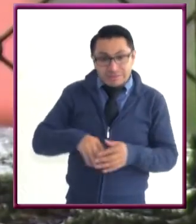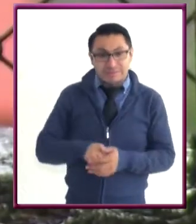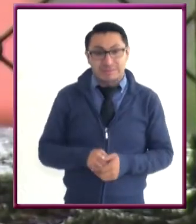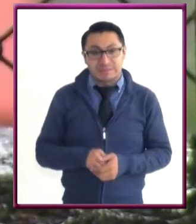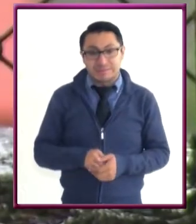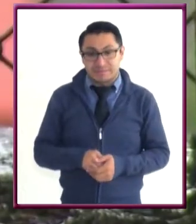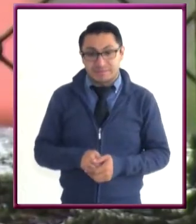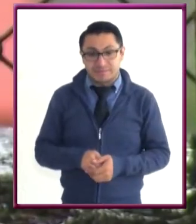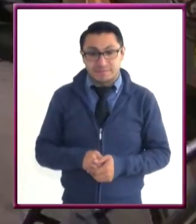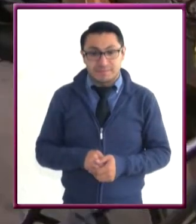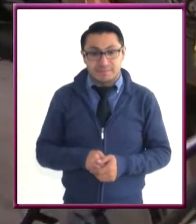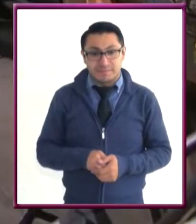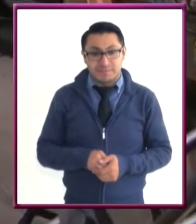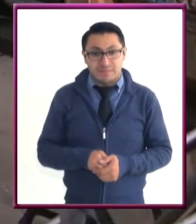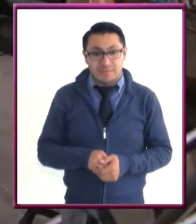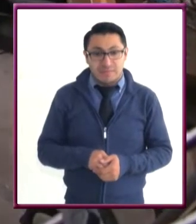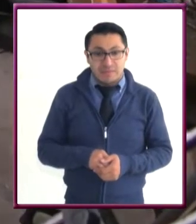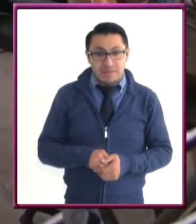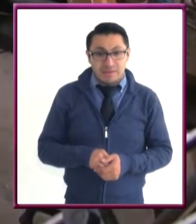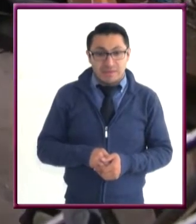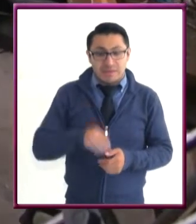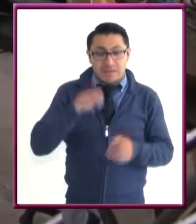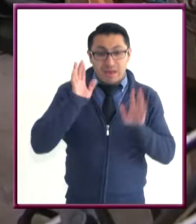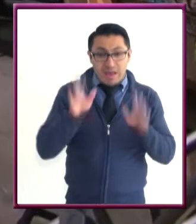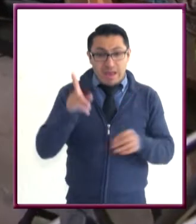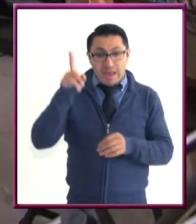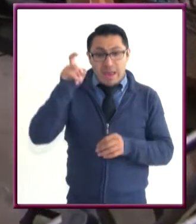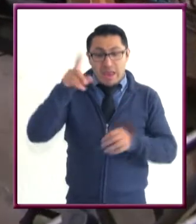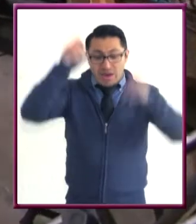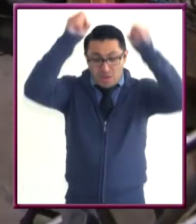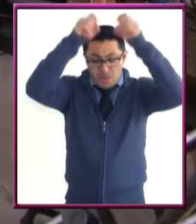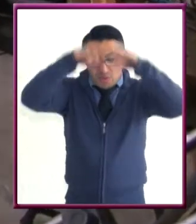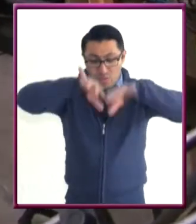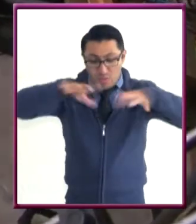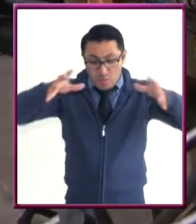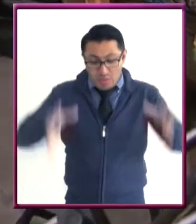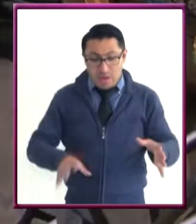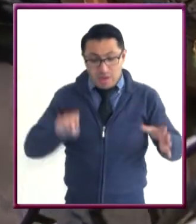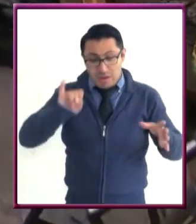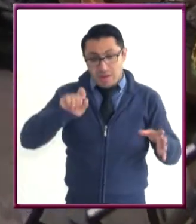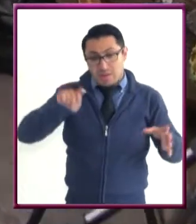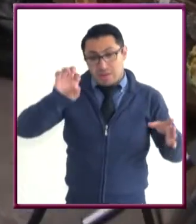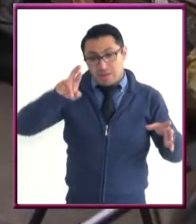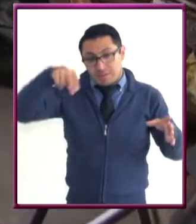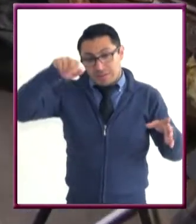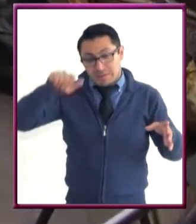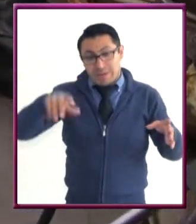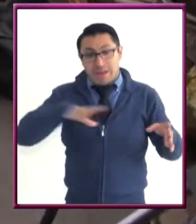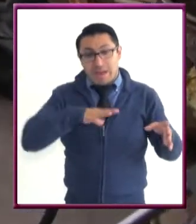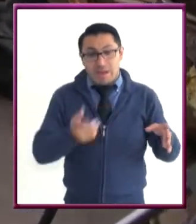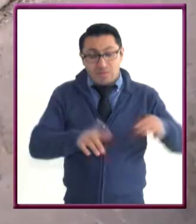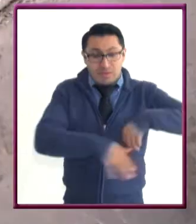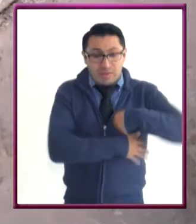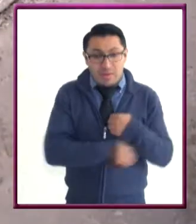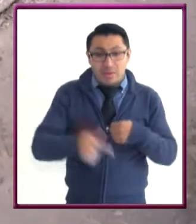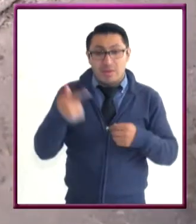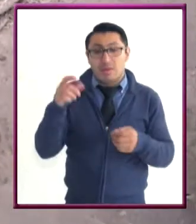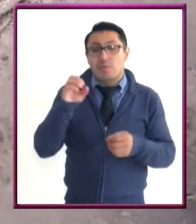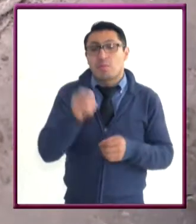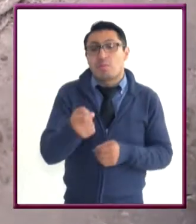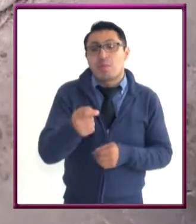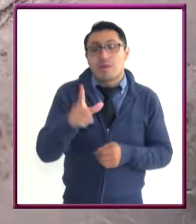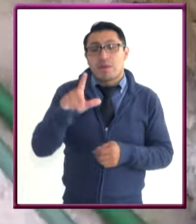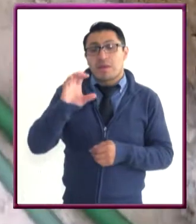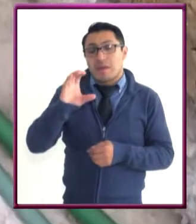tlaloque. Del tlaloque el agua pasa a la cisterna, ahí se almacena, ahí se le aplica un poquito de cloro y ya